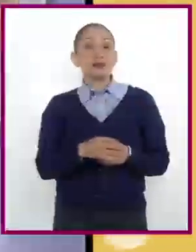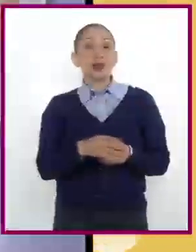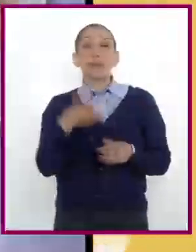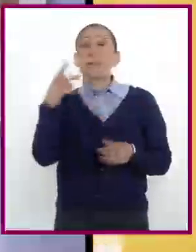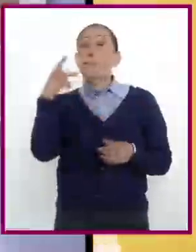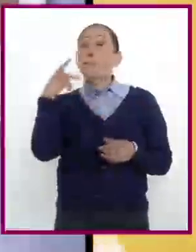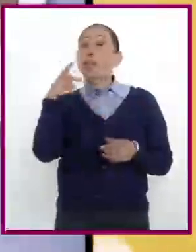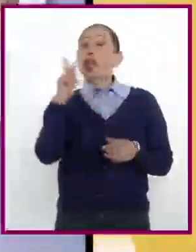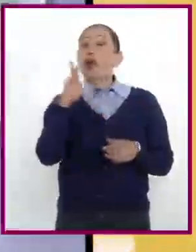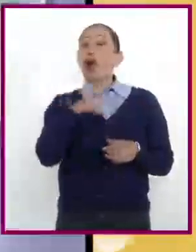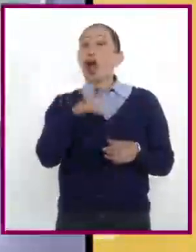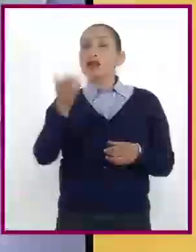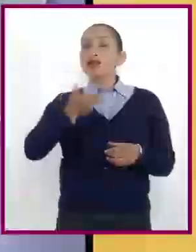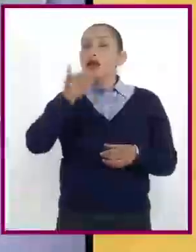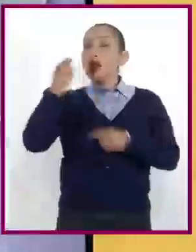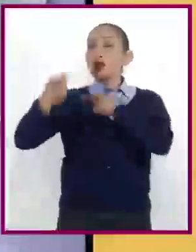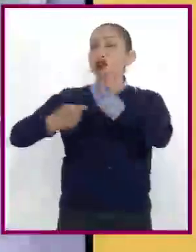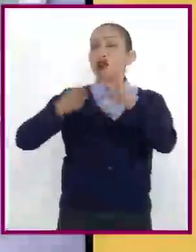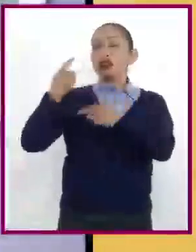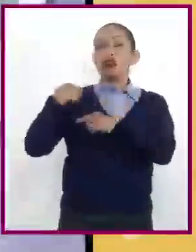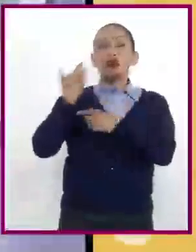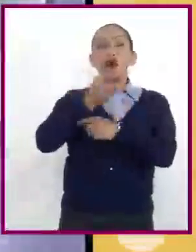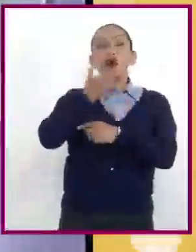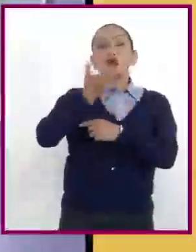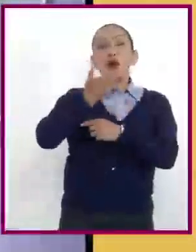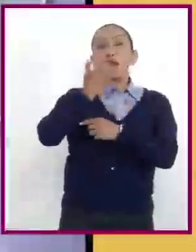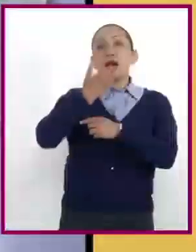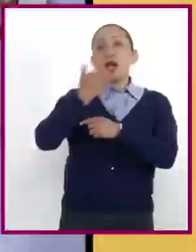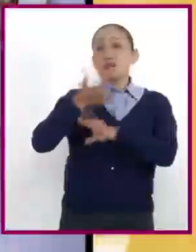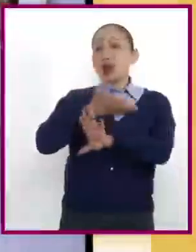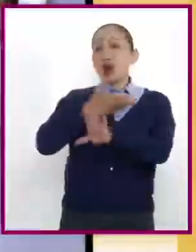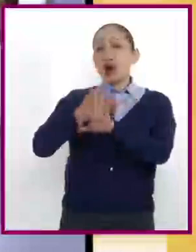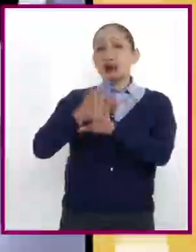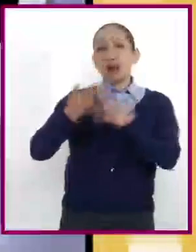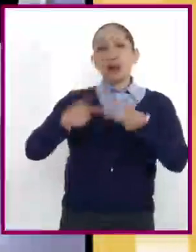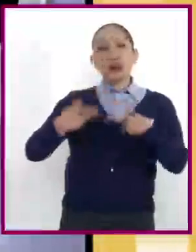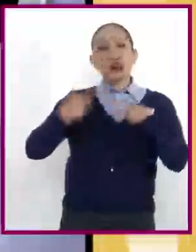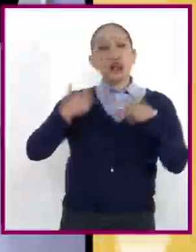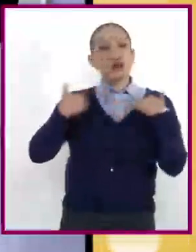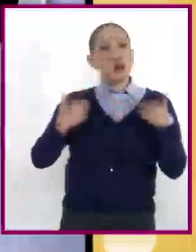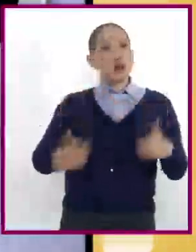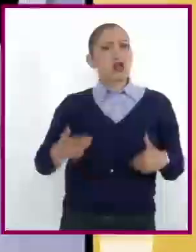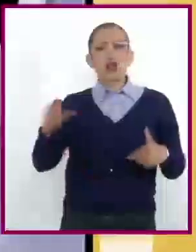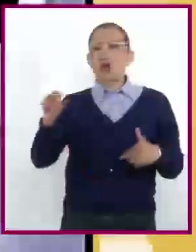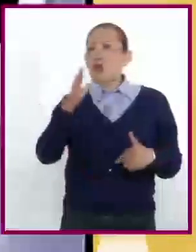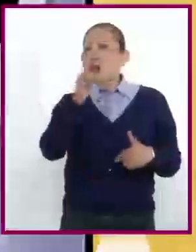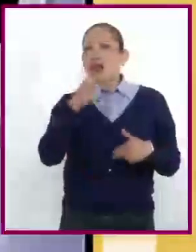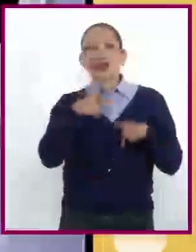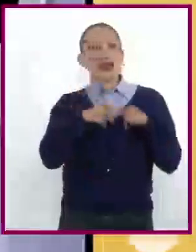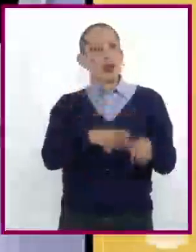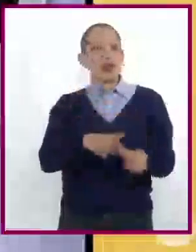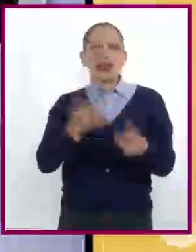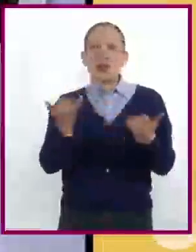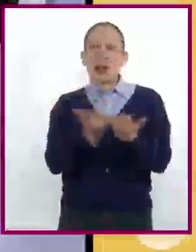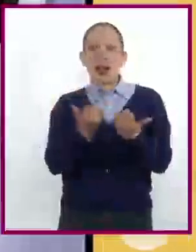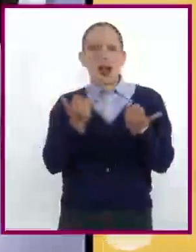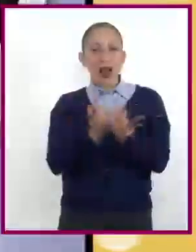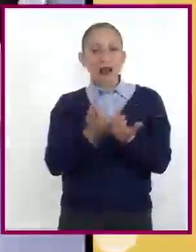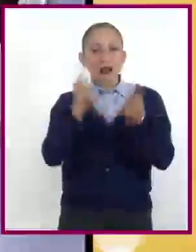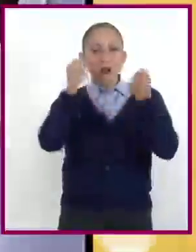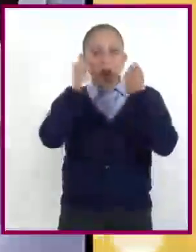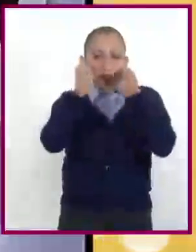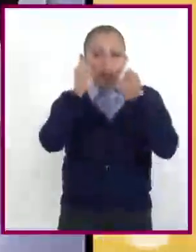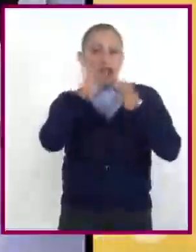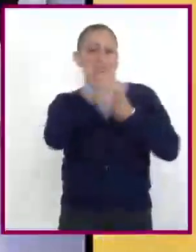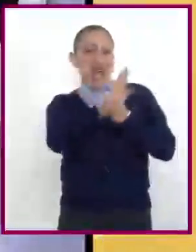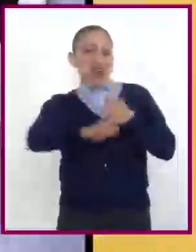Sin embargo, hay tradiciones y costumbres que atentan contra la dignidad humana y que no pueden ser permitidas,